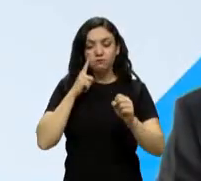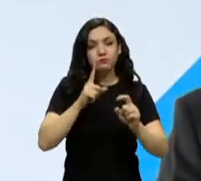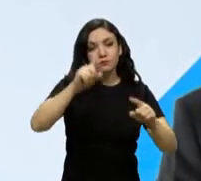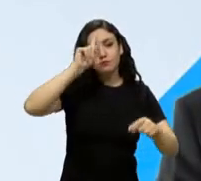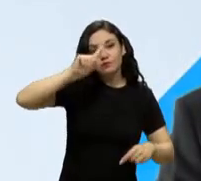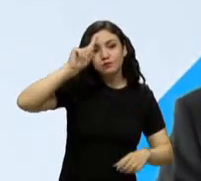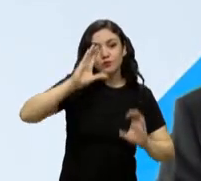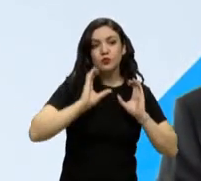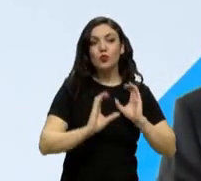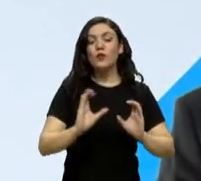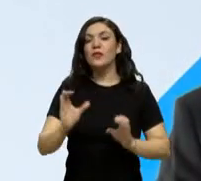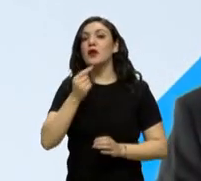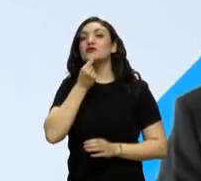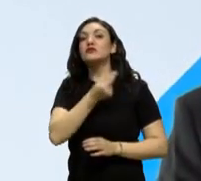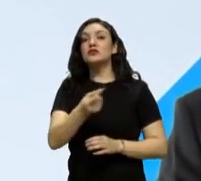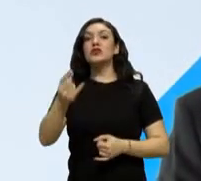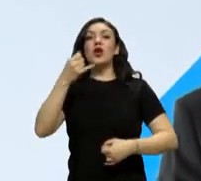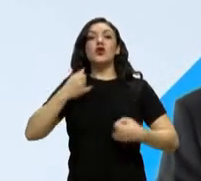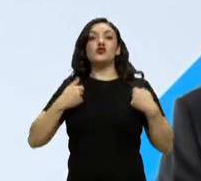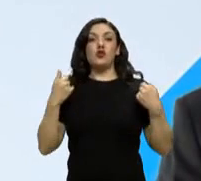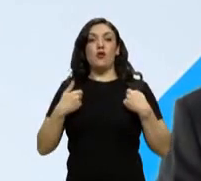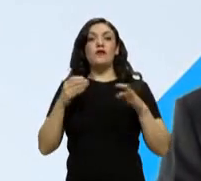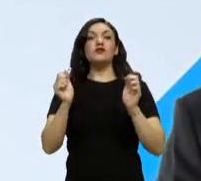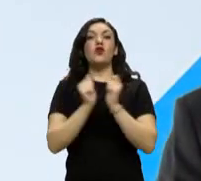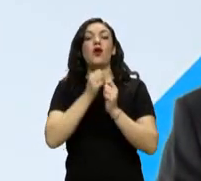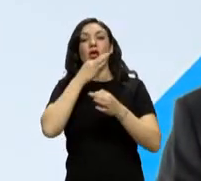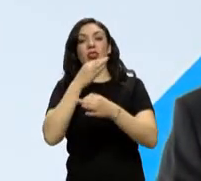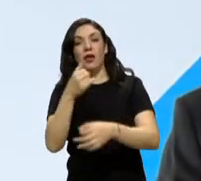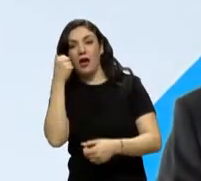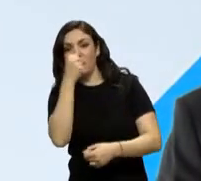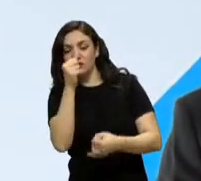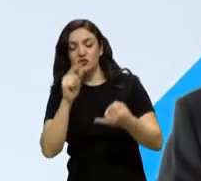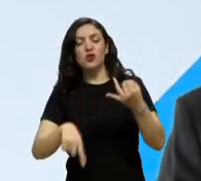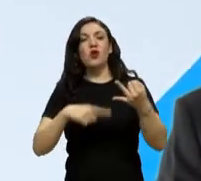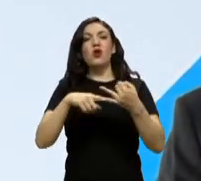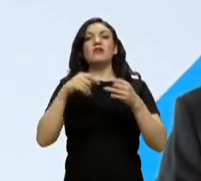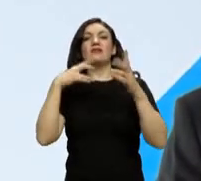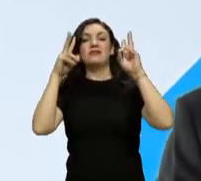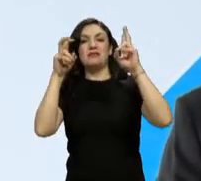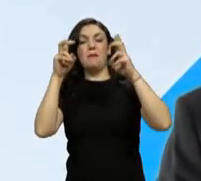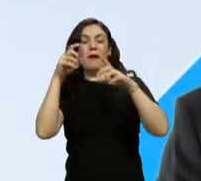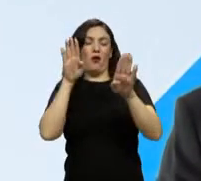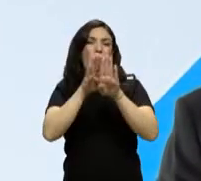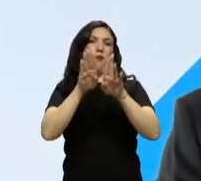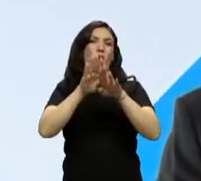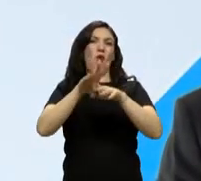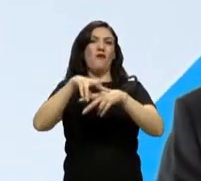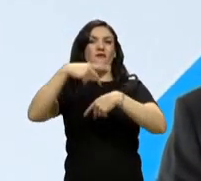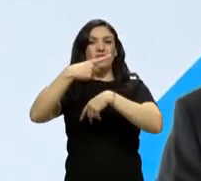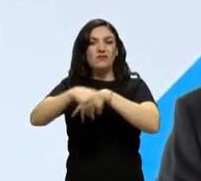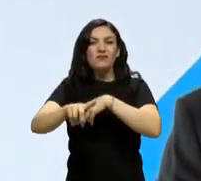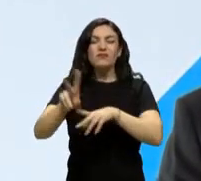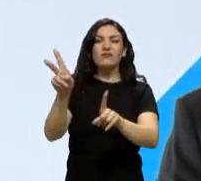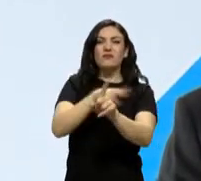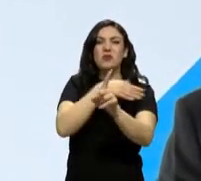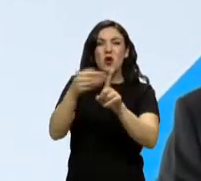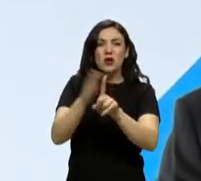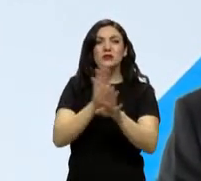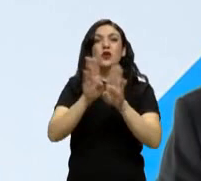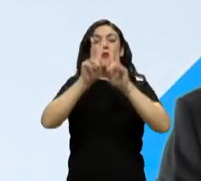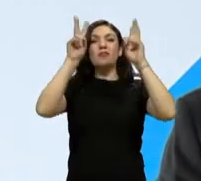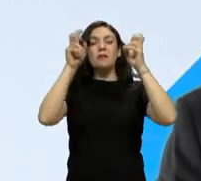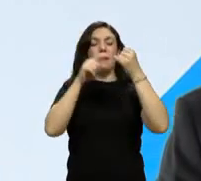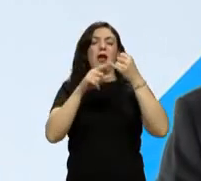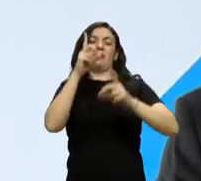cuidar a nuestros jóvenes con el tema de adicciones con el tema de violencia tomando esquemas del deporte la cultura